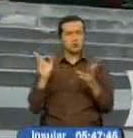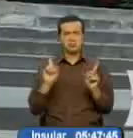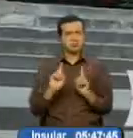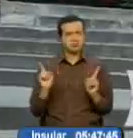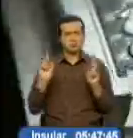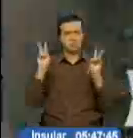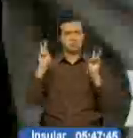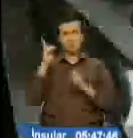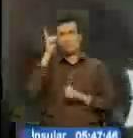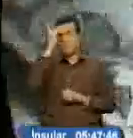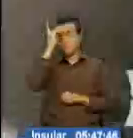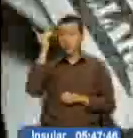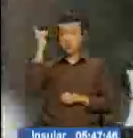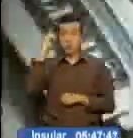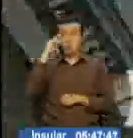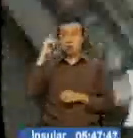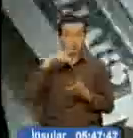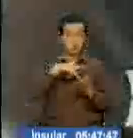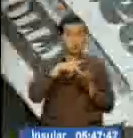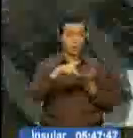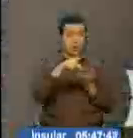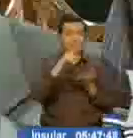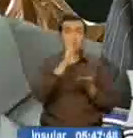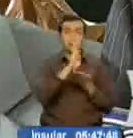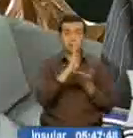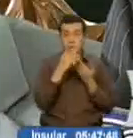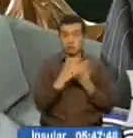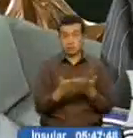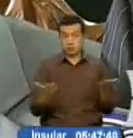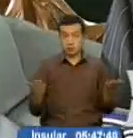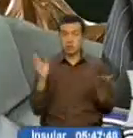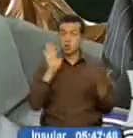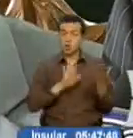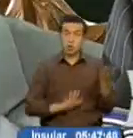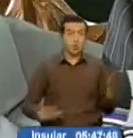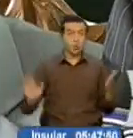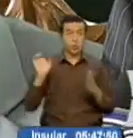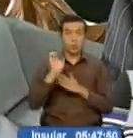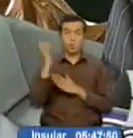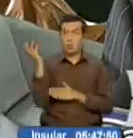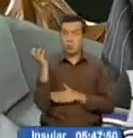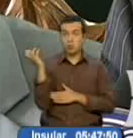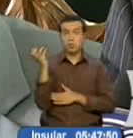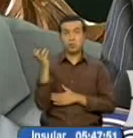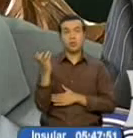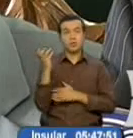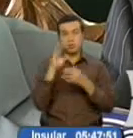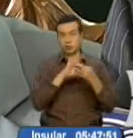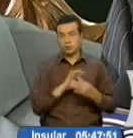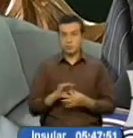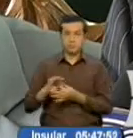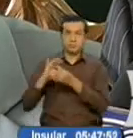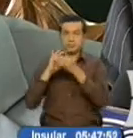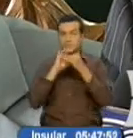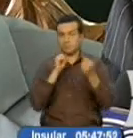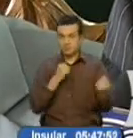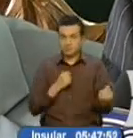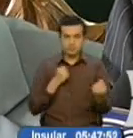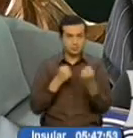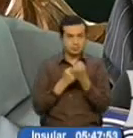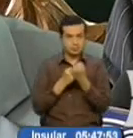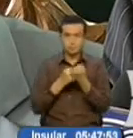el tema de la deuda del Estado a la Seguridad Social. Que a nivel nacional los jubilados estamos unidos para defender